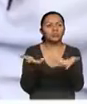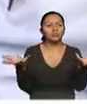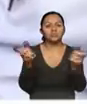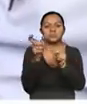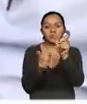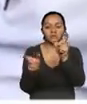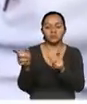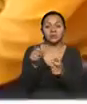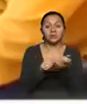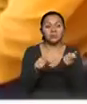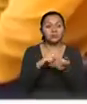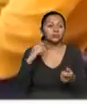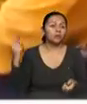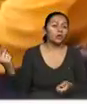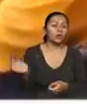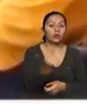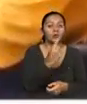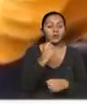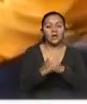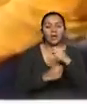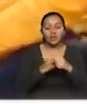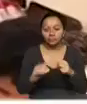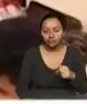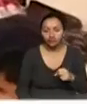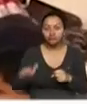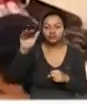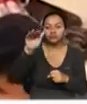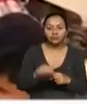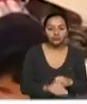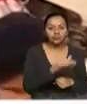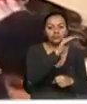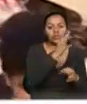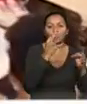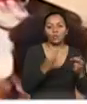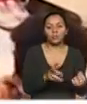con hermanos de todas las edades, en donde se cumple con las